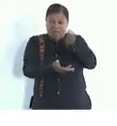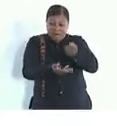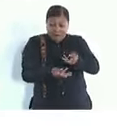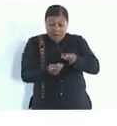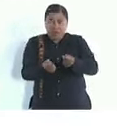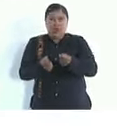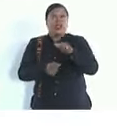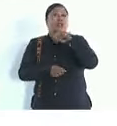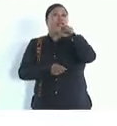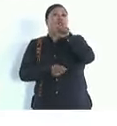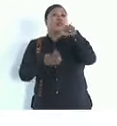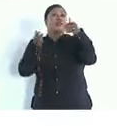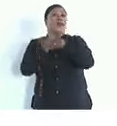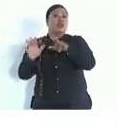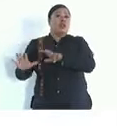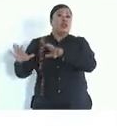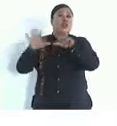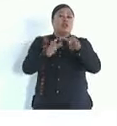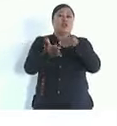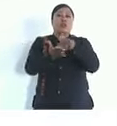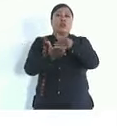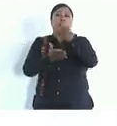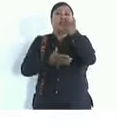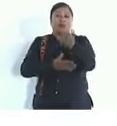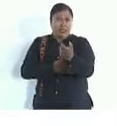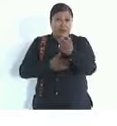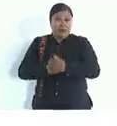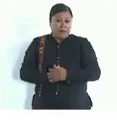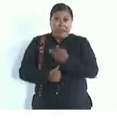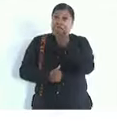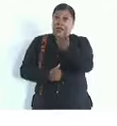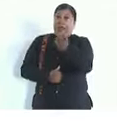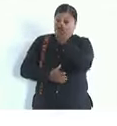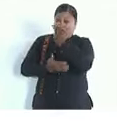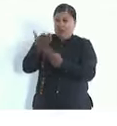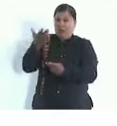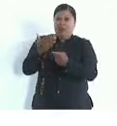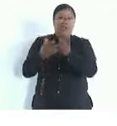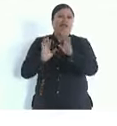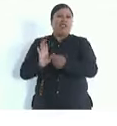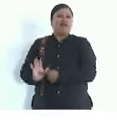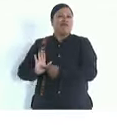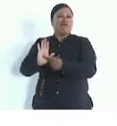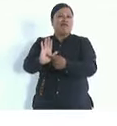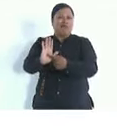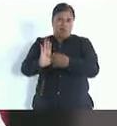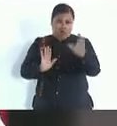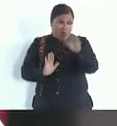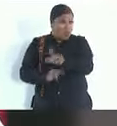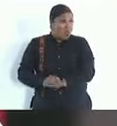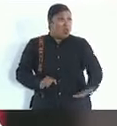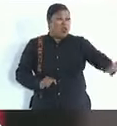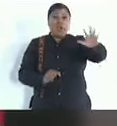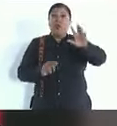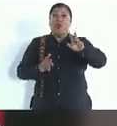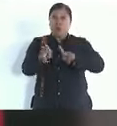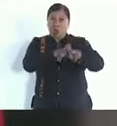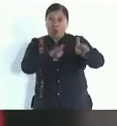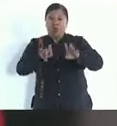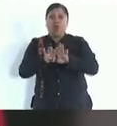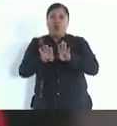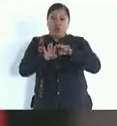de 17.800 millones de pesos. El programa es una prueba de que, cuando el pueblo es protagonista de su